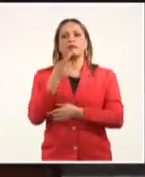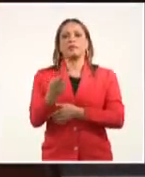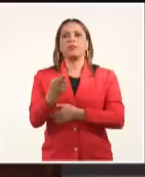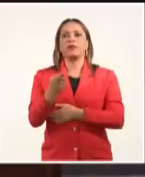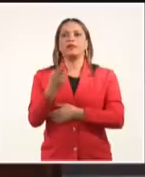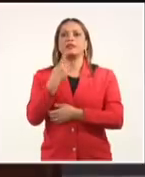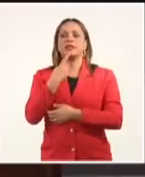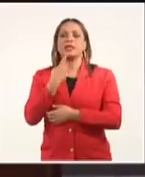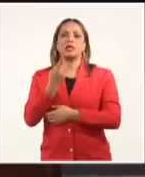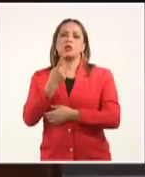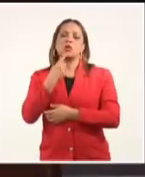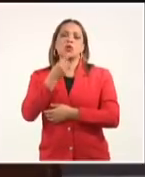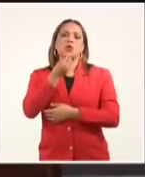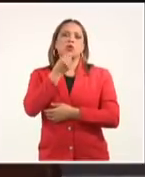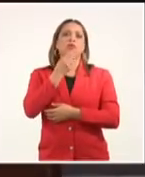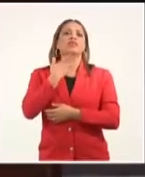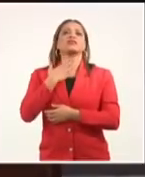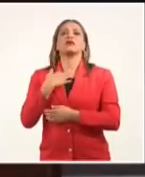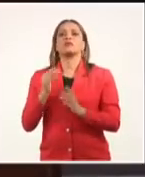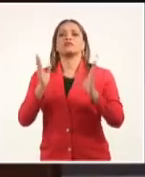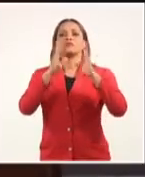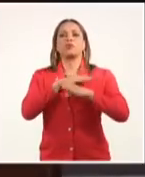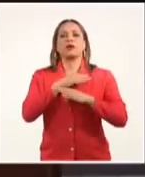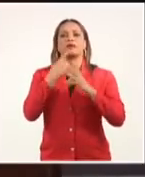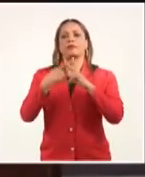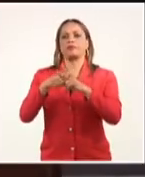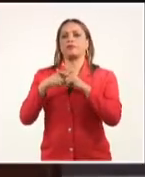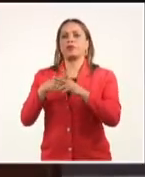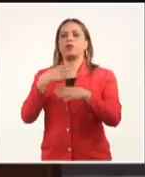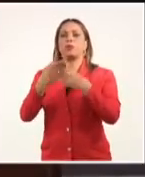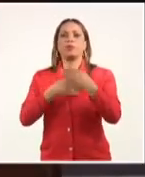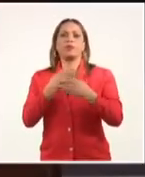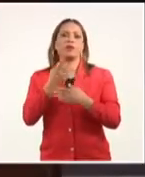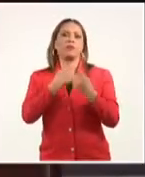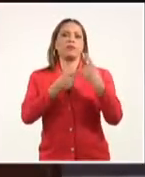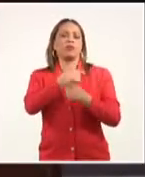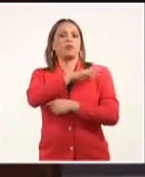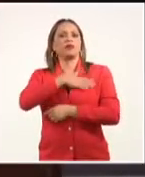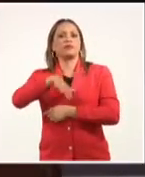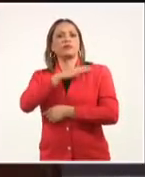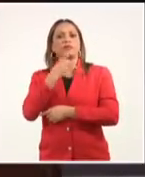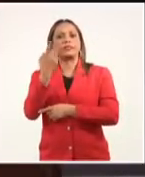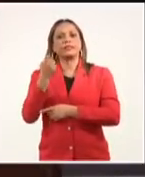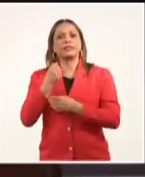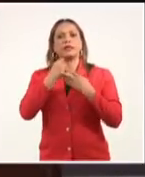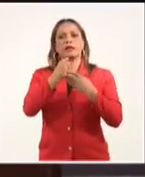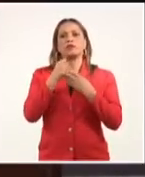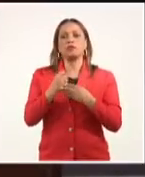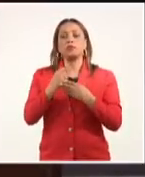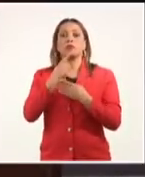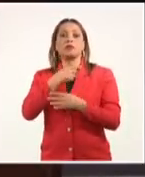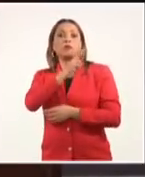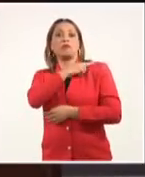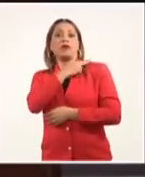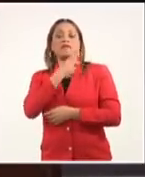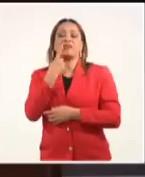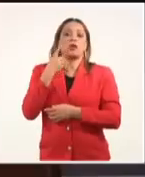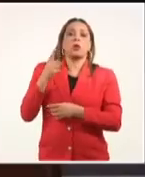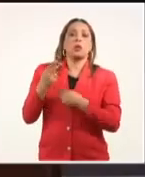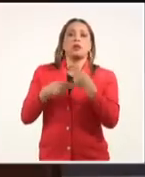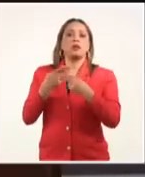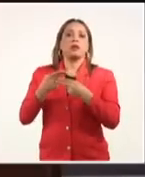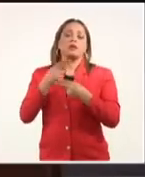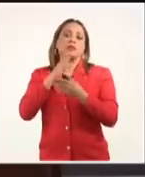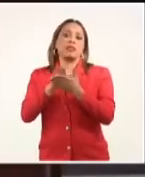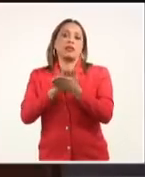burocráticas y cualquier manifestación de rutina e insensibilidad, a